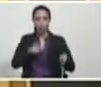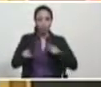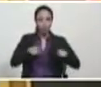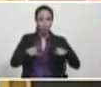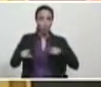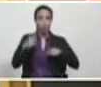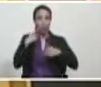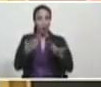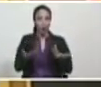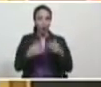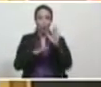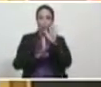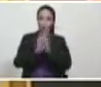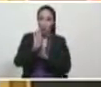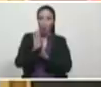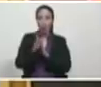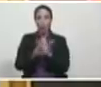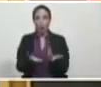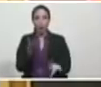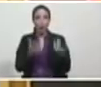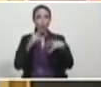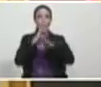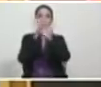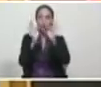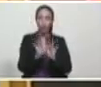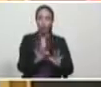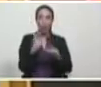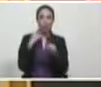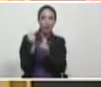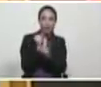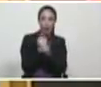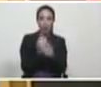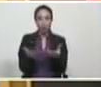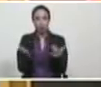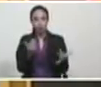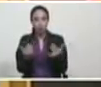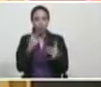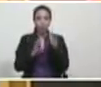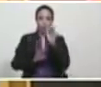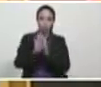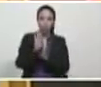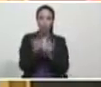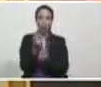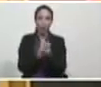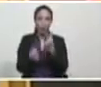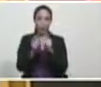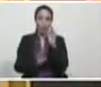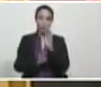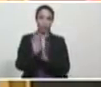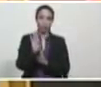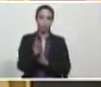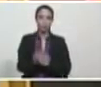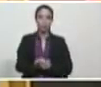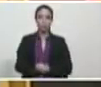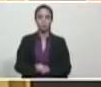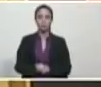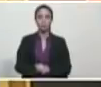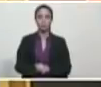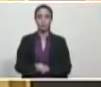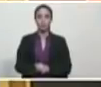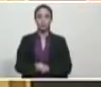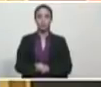fortalecer un nuevo modelo de gestión productivo, eficiente y sustentable, que contribuya al fortalecimiento de las políticas dirigidas a la